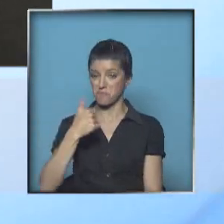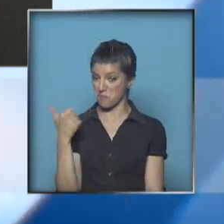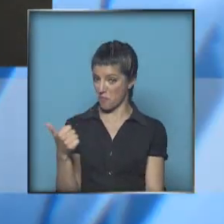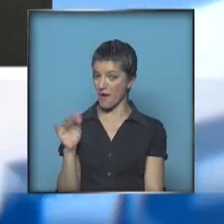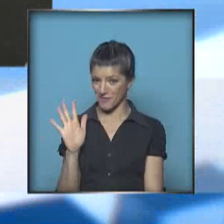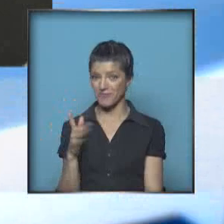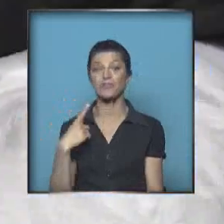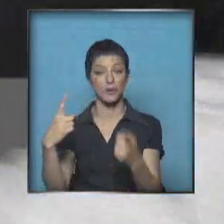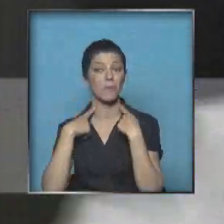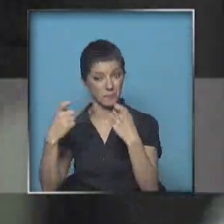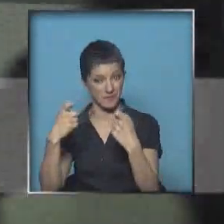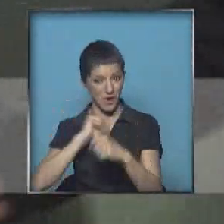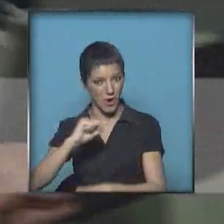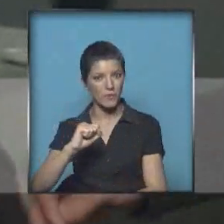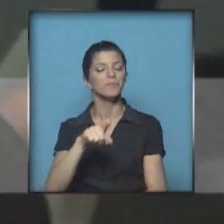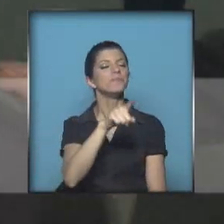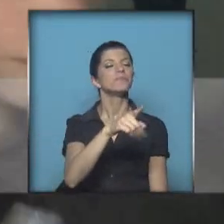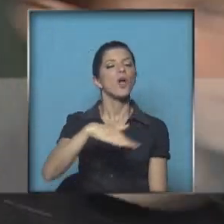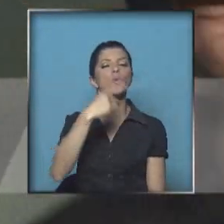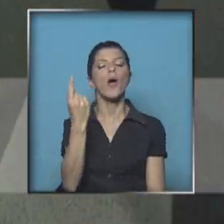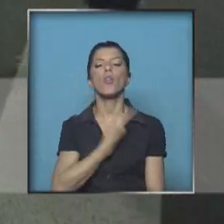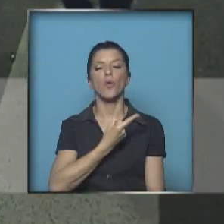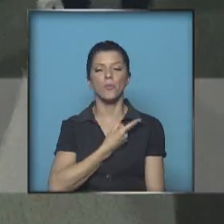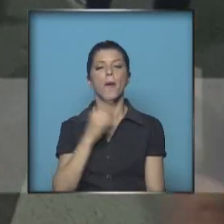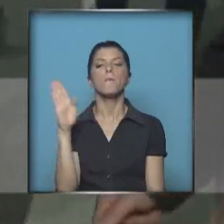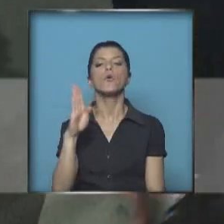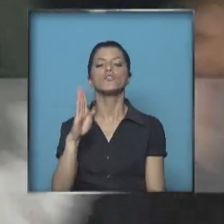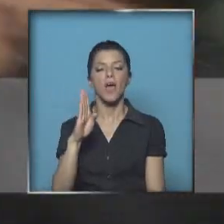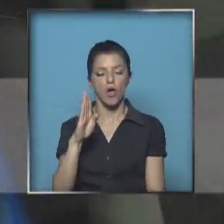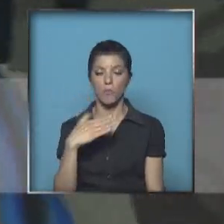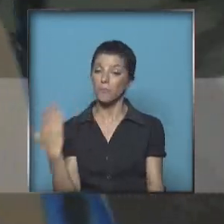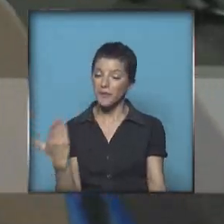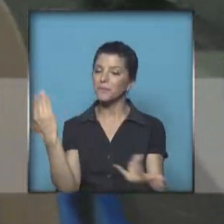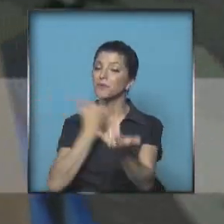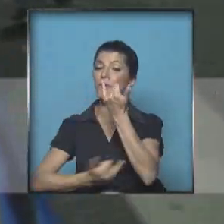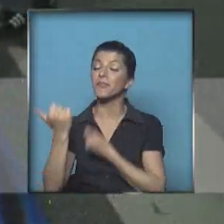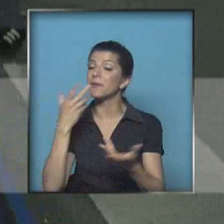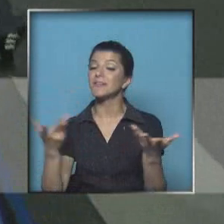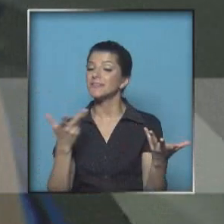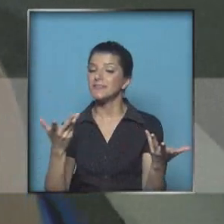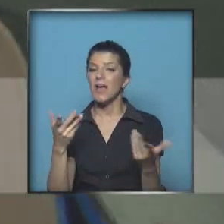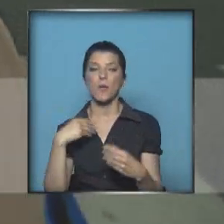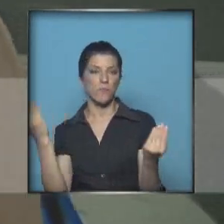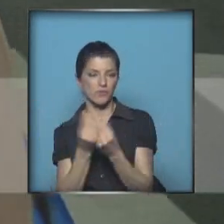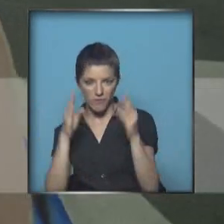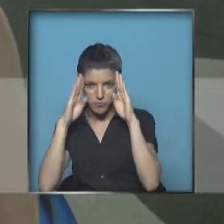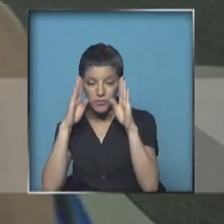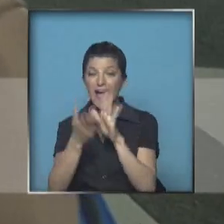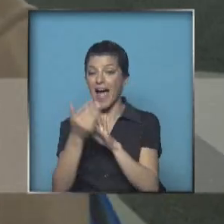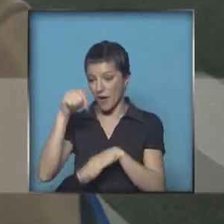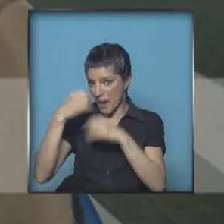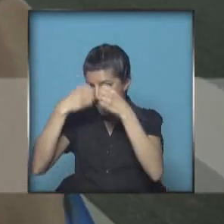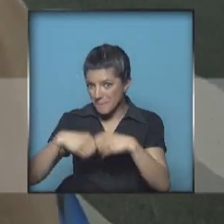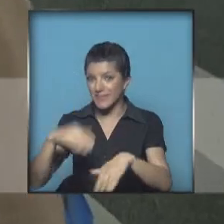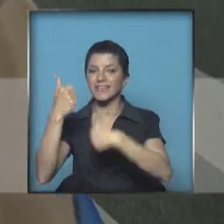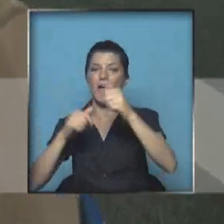entonces a gritar los goles, venga por acá, ¿de dónde son? De Bursaco somos. De Bursaco, bueno, cuénteme, ¿expectativa? Expectativa muchísima, recién arranca el Mundial y